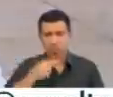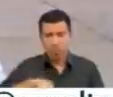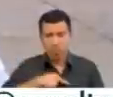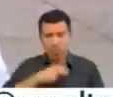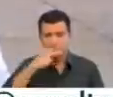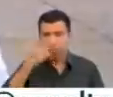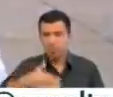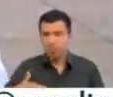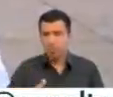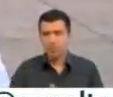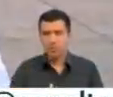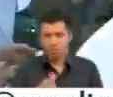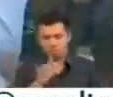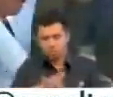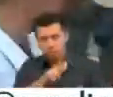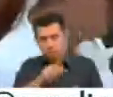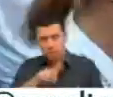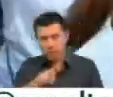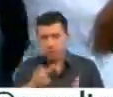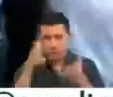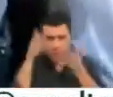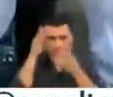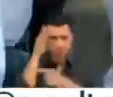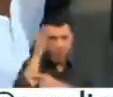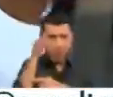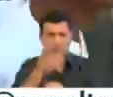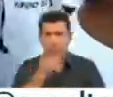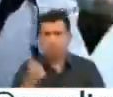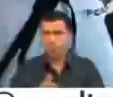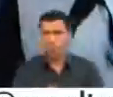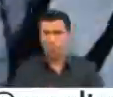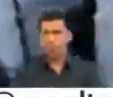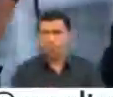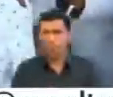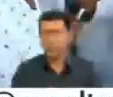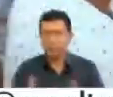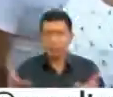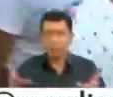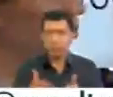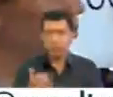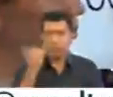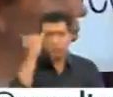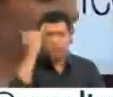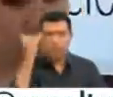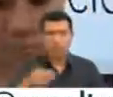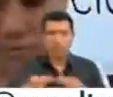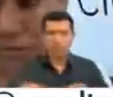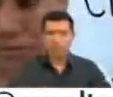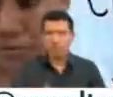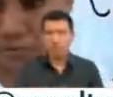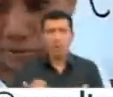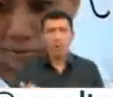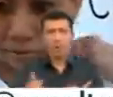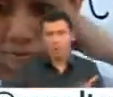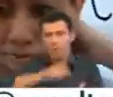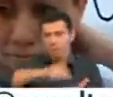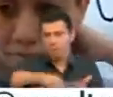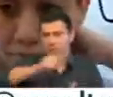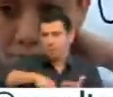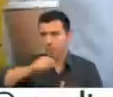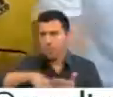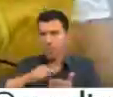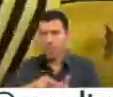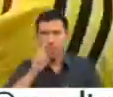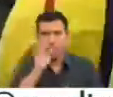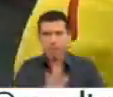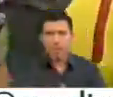niñas merecen un futuro mejor. Como acciones para derrocar la propuesta de ideología de género, se están recogiendo firmas de todos los ciudadanos a